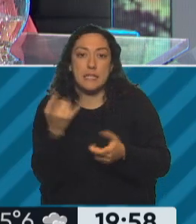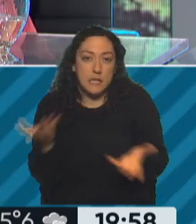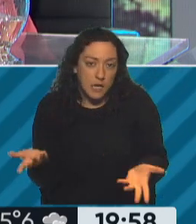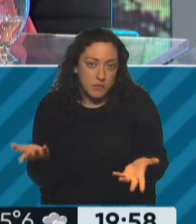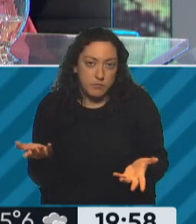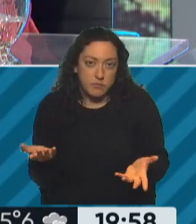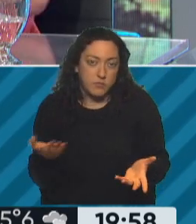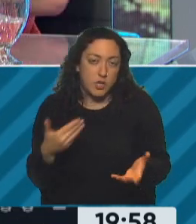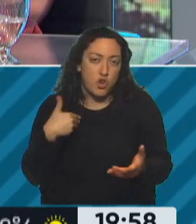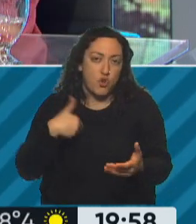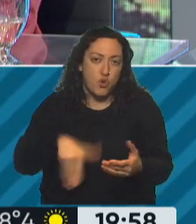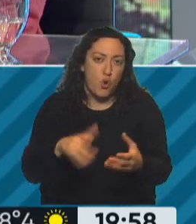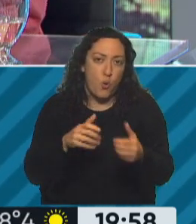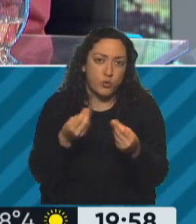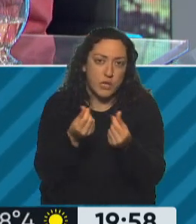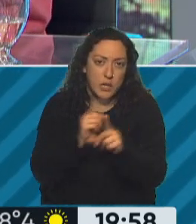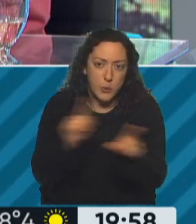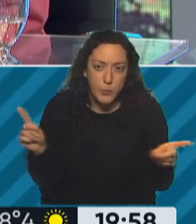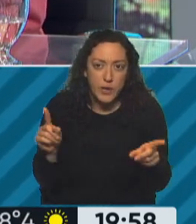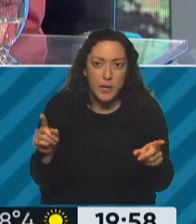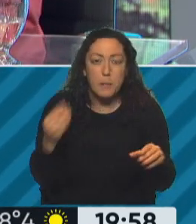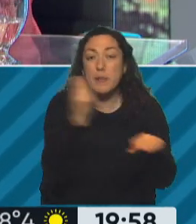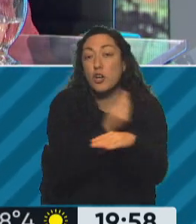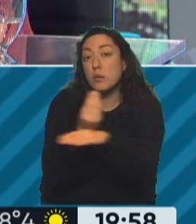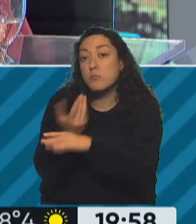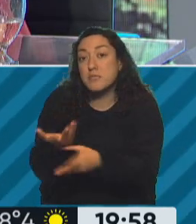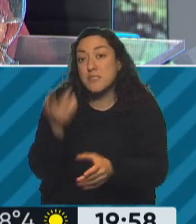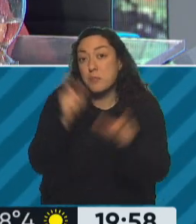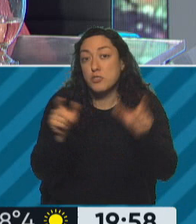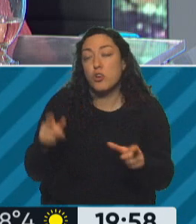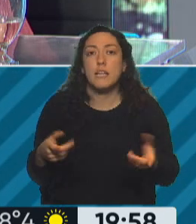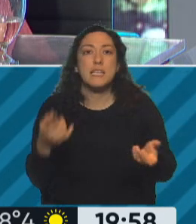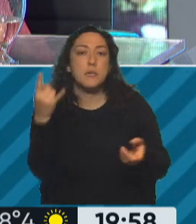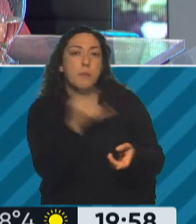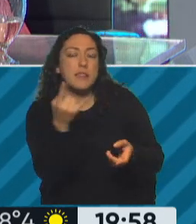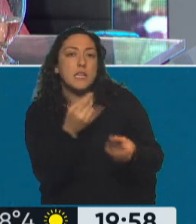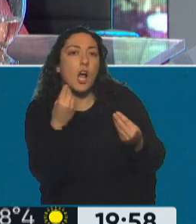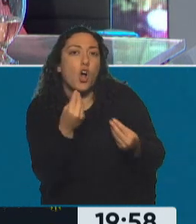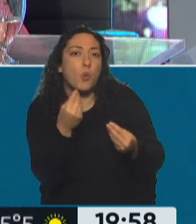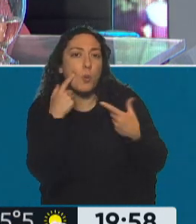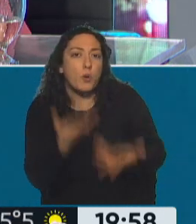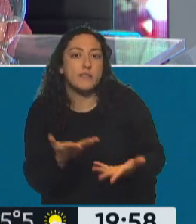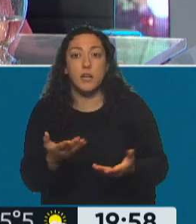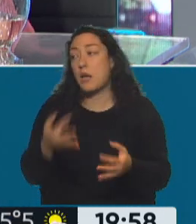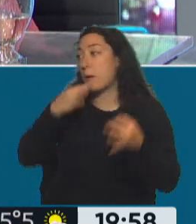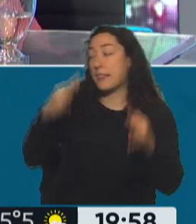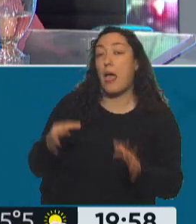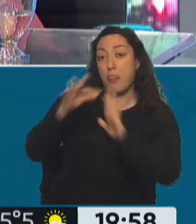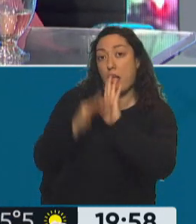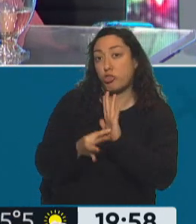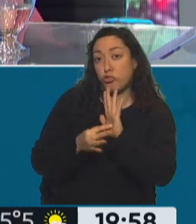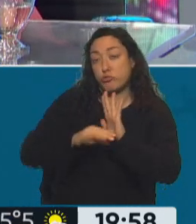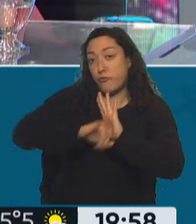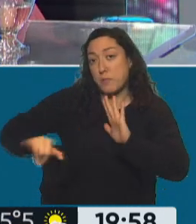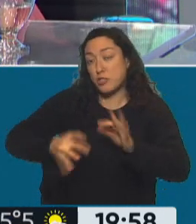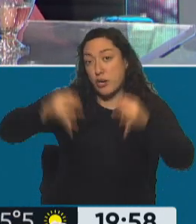que no va a funcionar, pero está representando el mismo. ¿Cómo se desnuda nosotros. una mentira? Y con la verdad. Y con datos. Bueno,